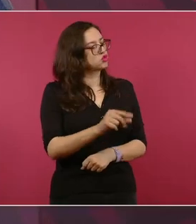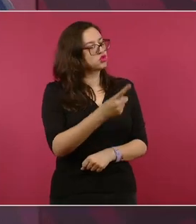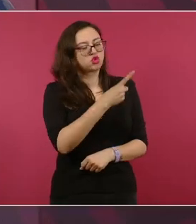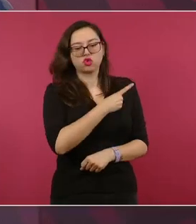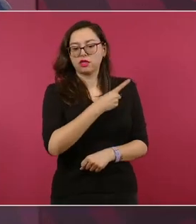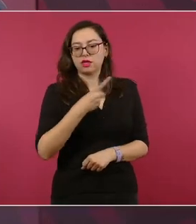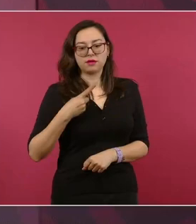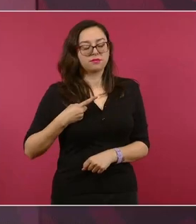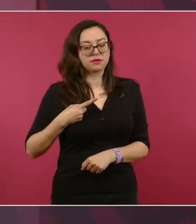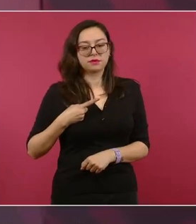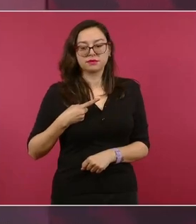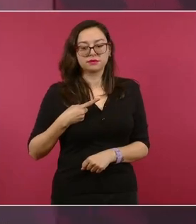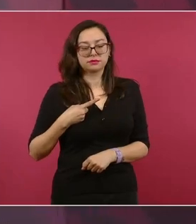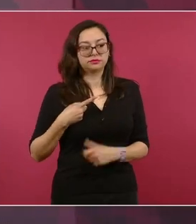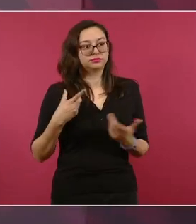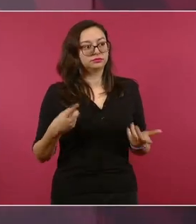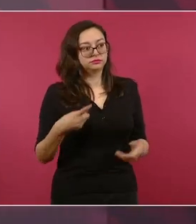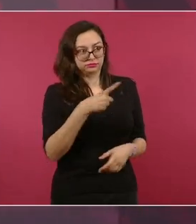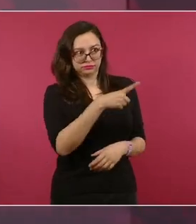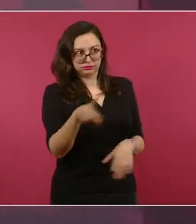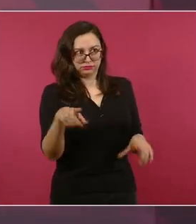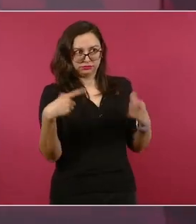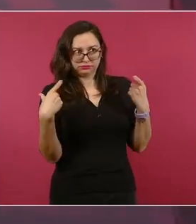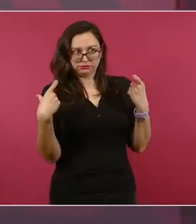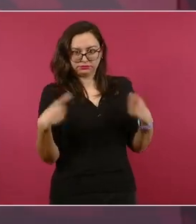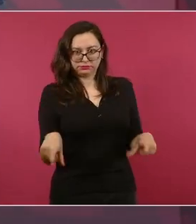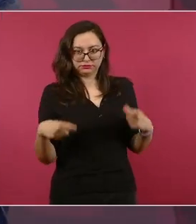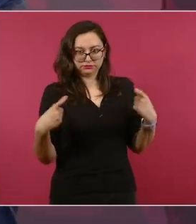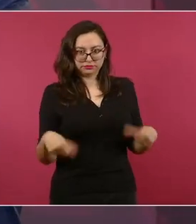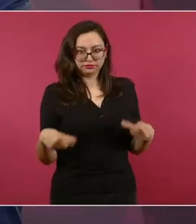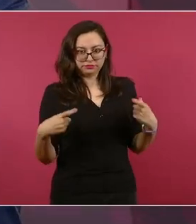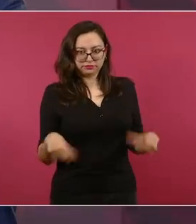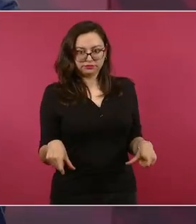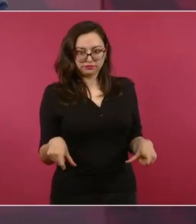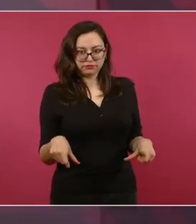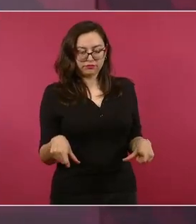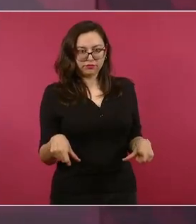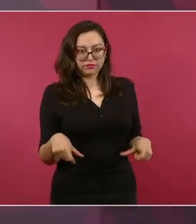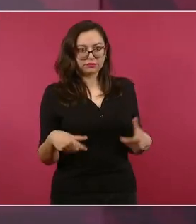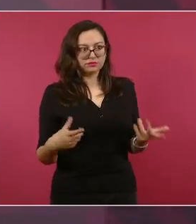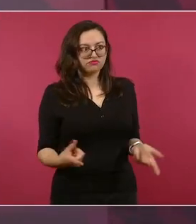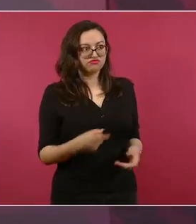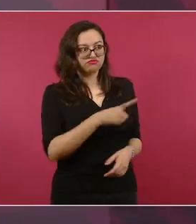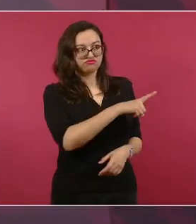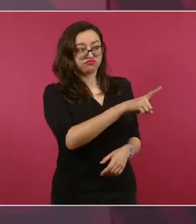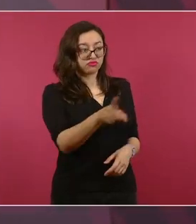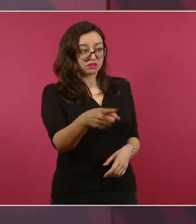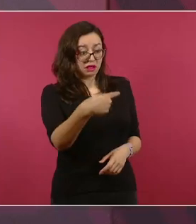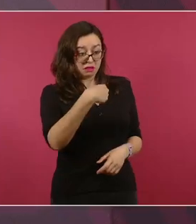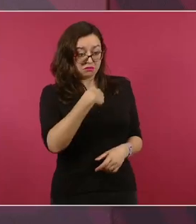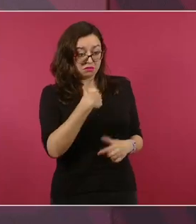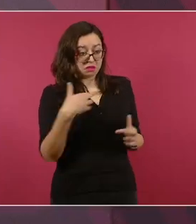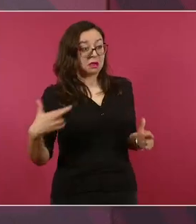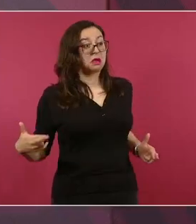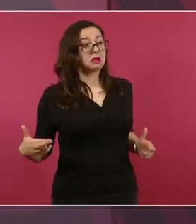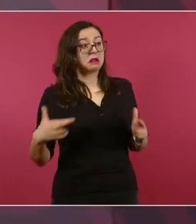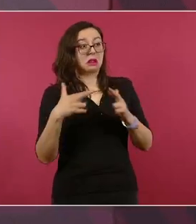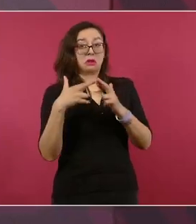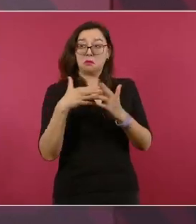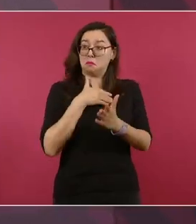y que le dijo a los oligarcas que lo estaban excomulgando, que a